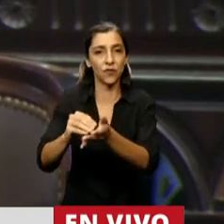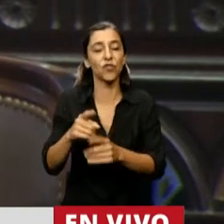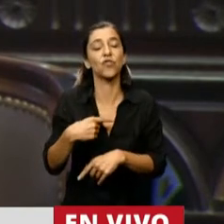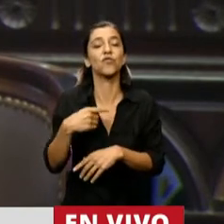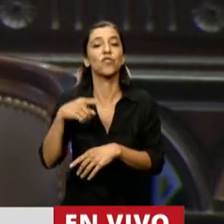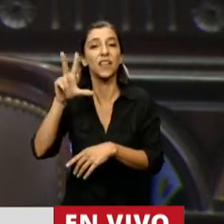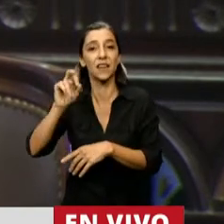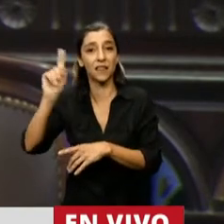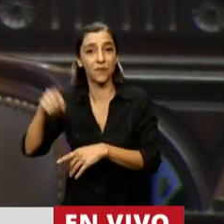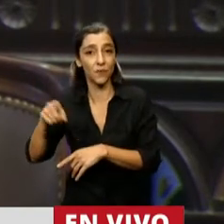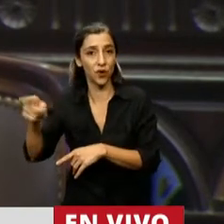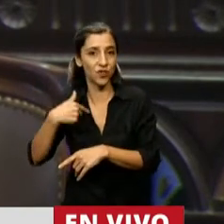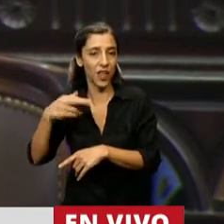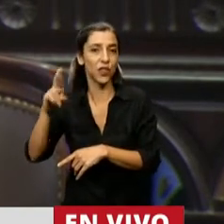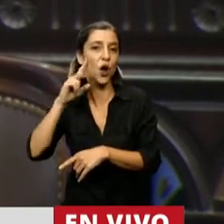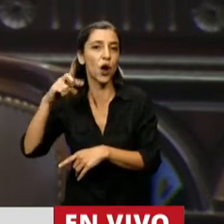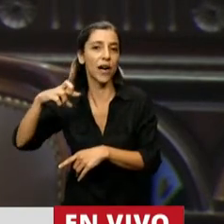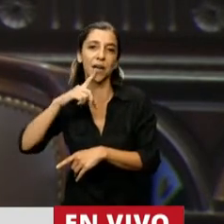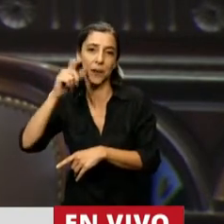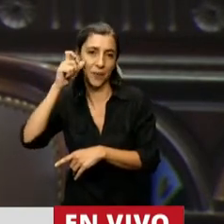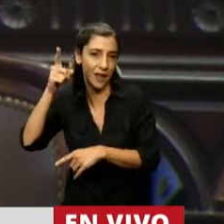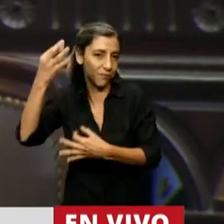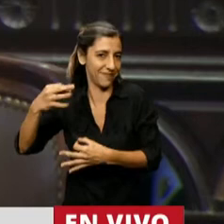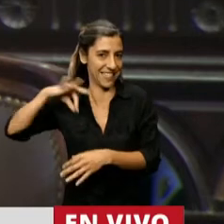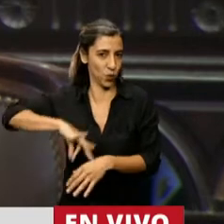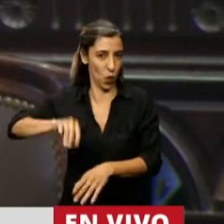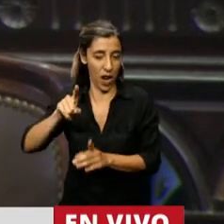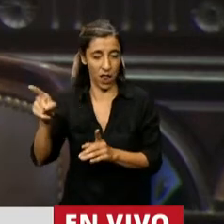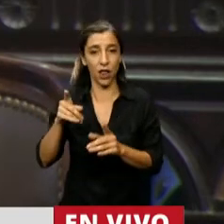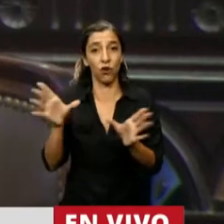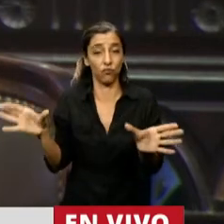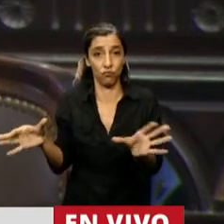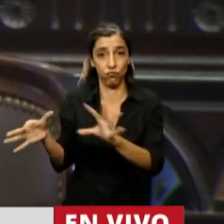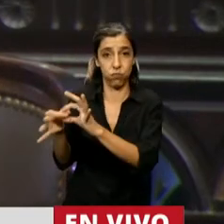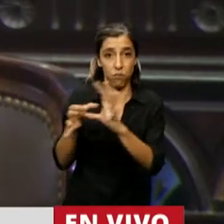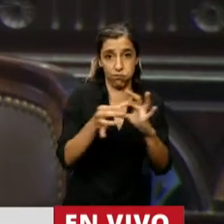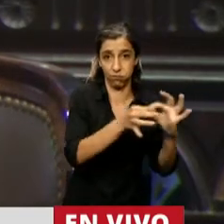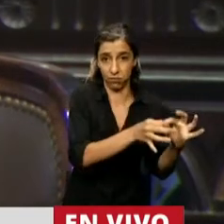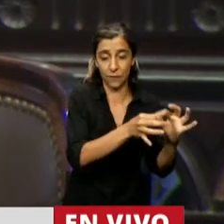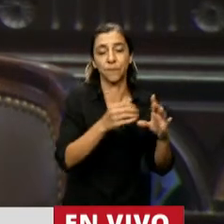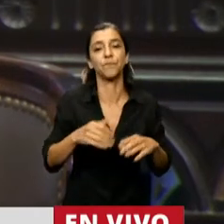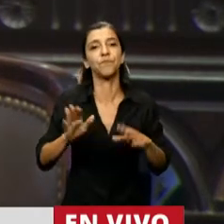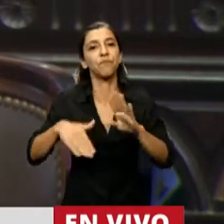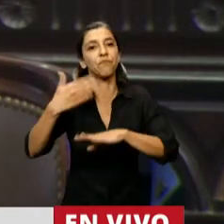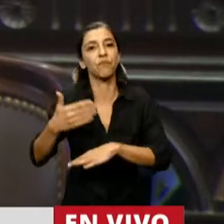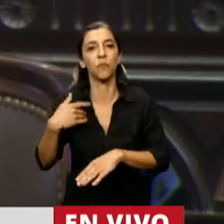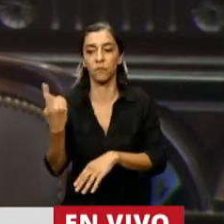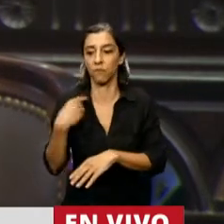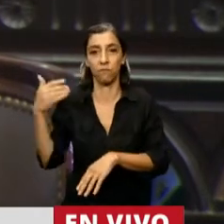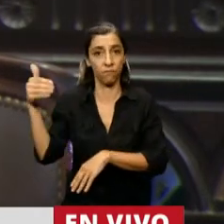salarios. El 21 de diciembre, cuando vinimos acá, se sancionó la famosa ley